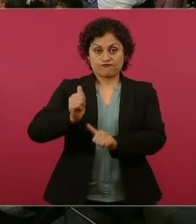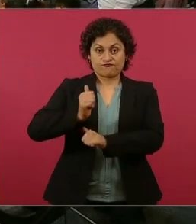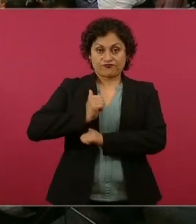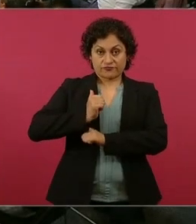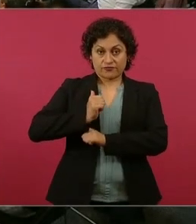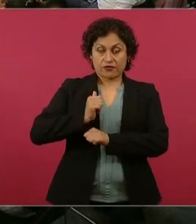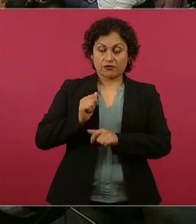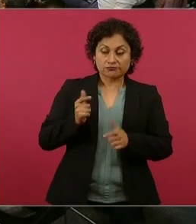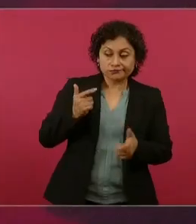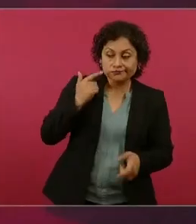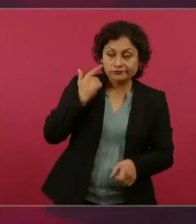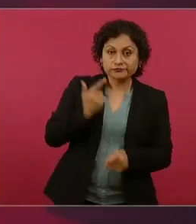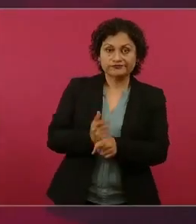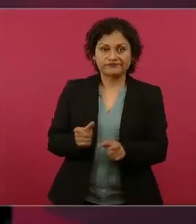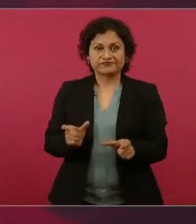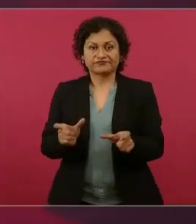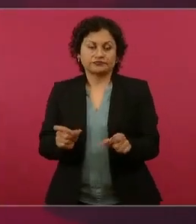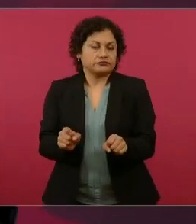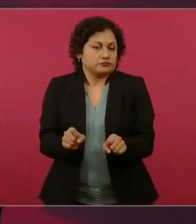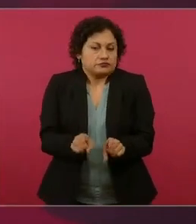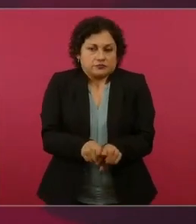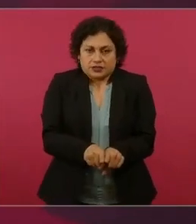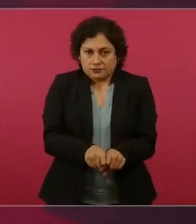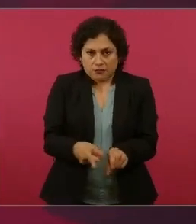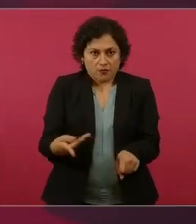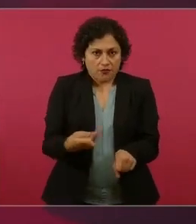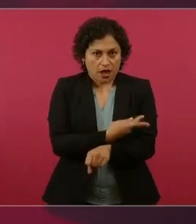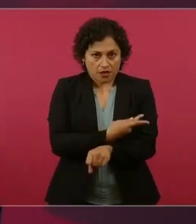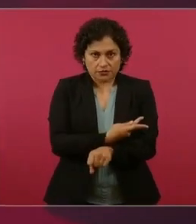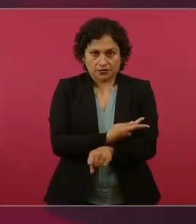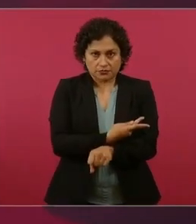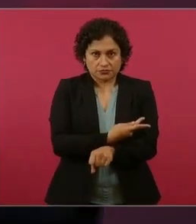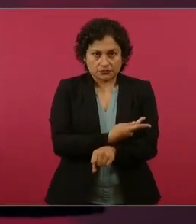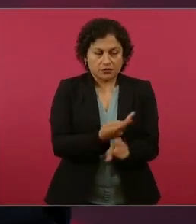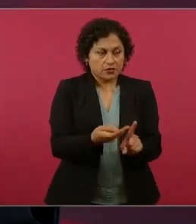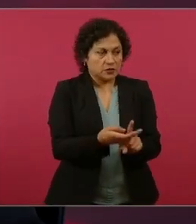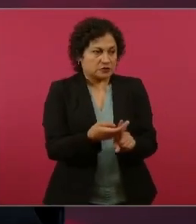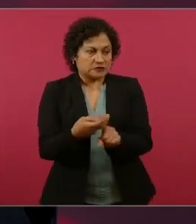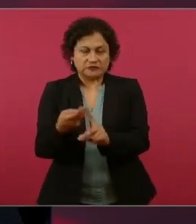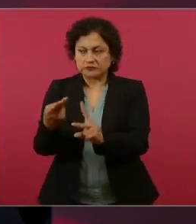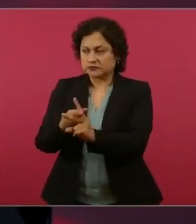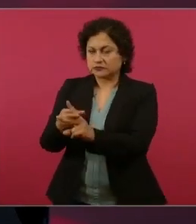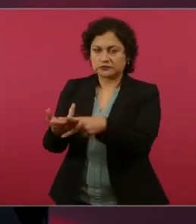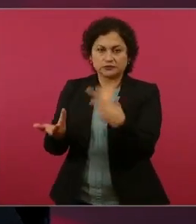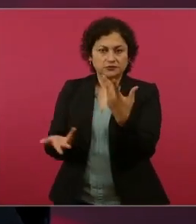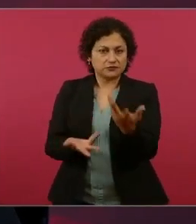Entonces, no podemos de ninguna manera